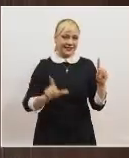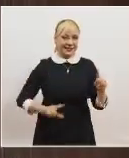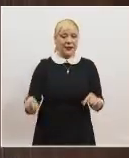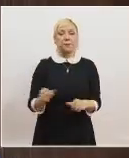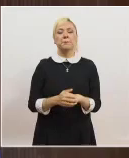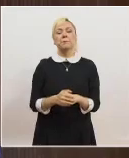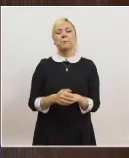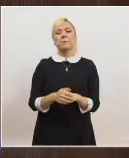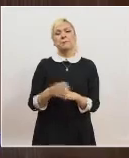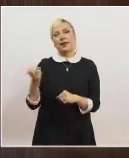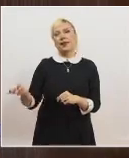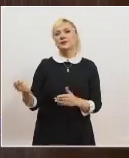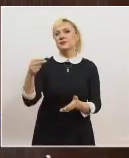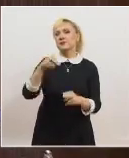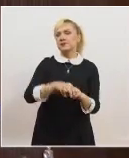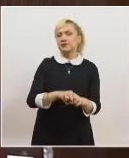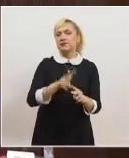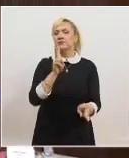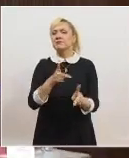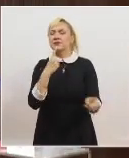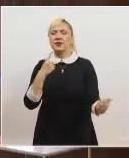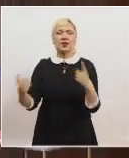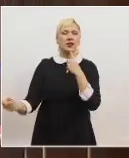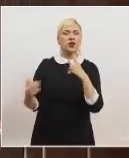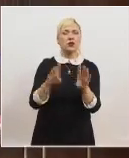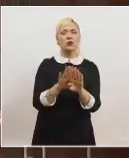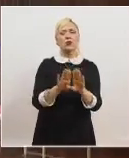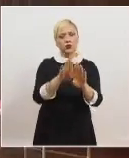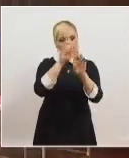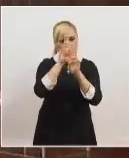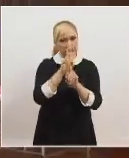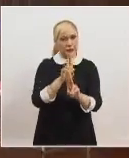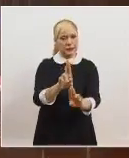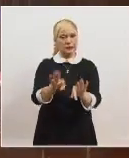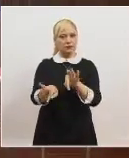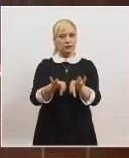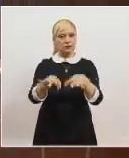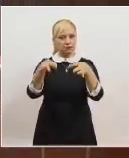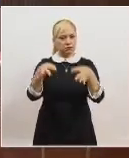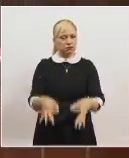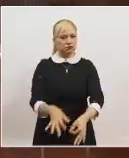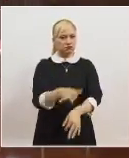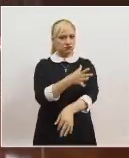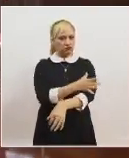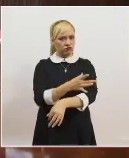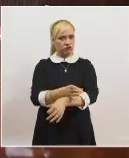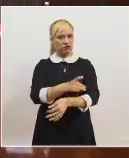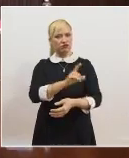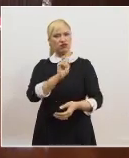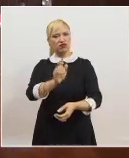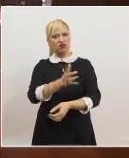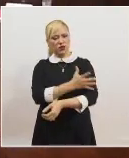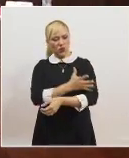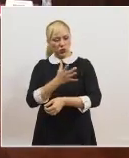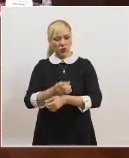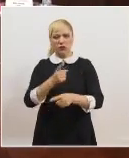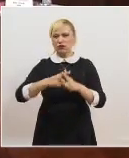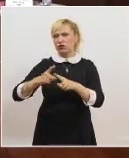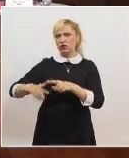al participar en los diálogos sobre ética judicial que se realizaron en el Teatro de la República en la ciudad de